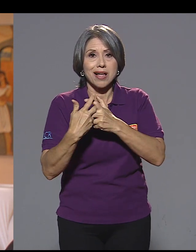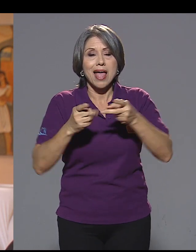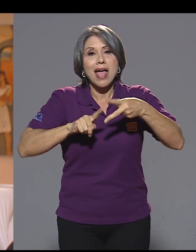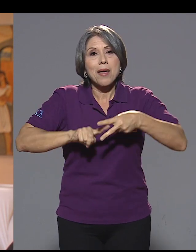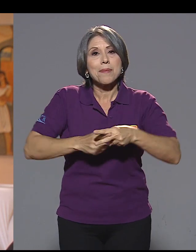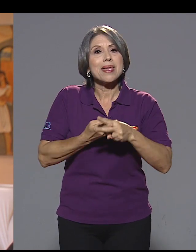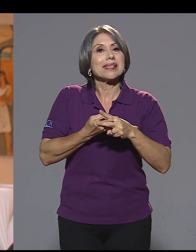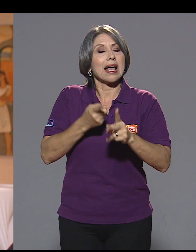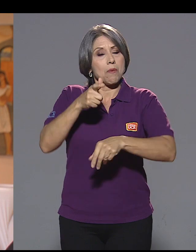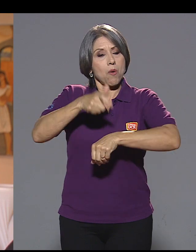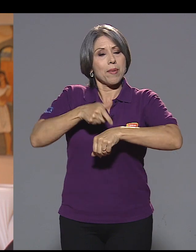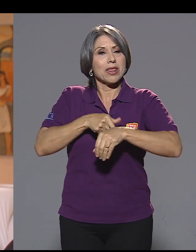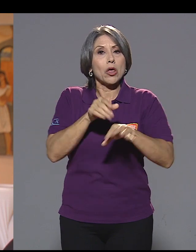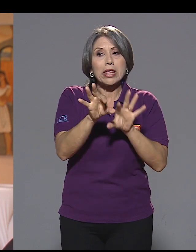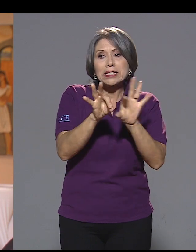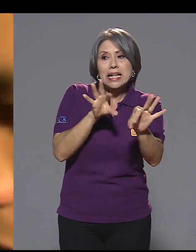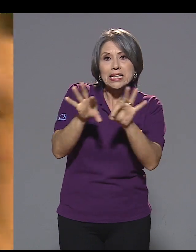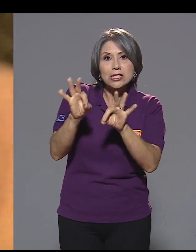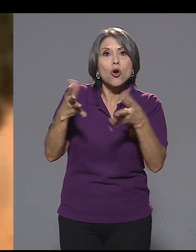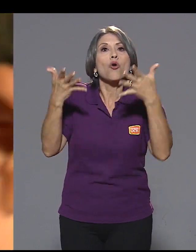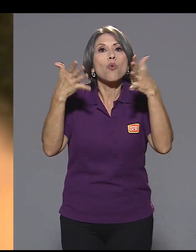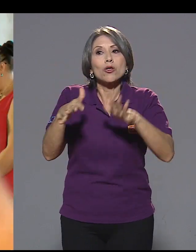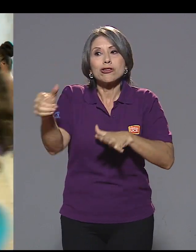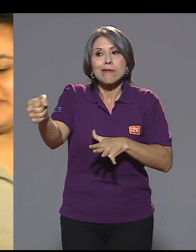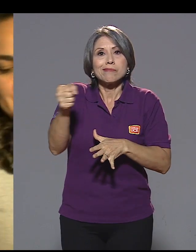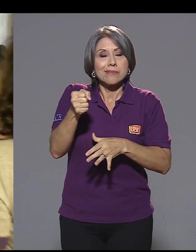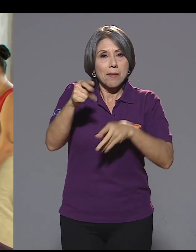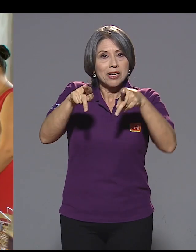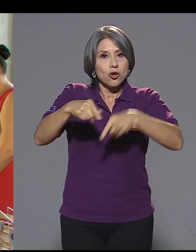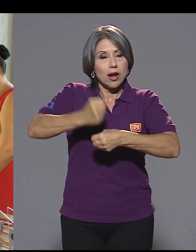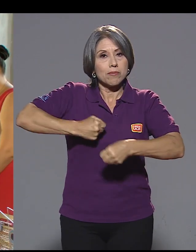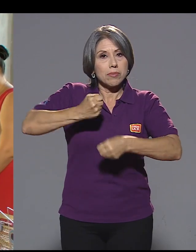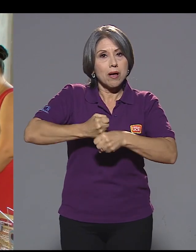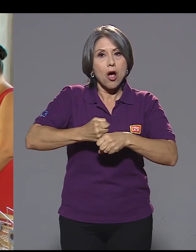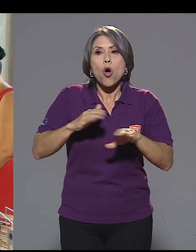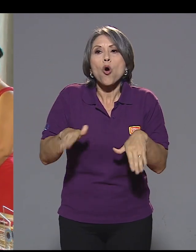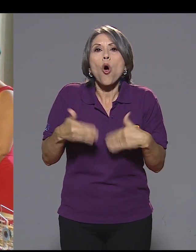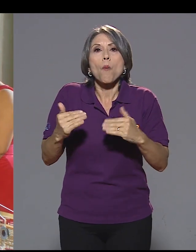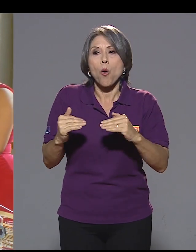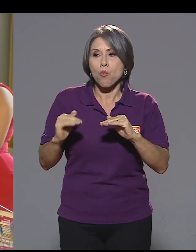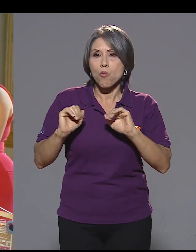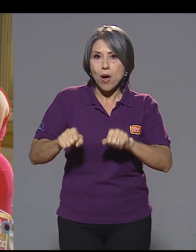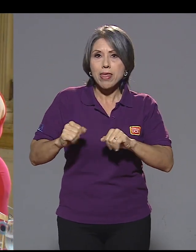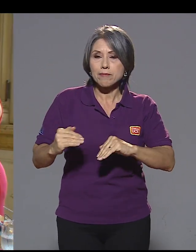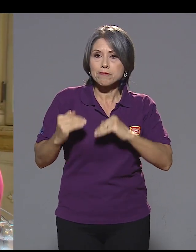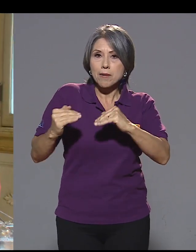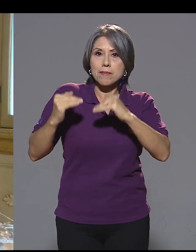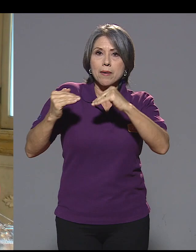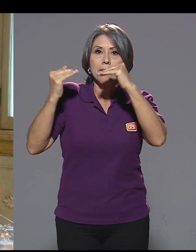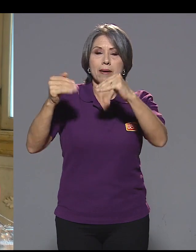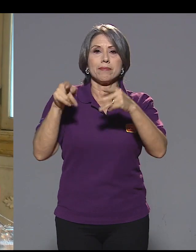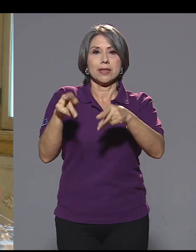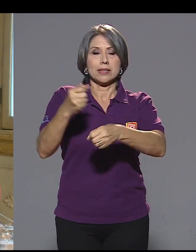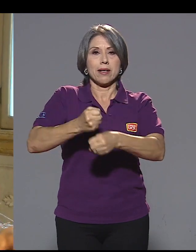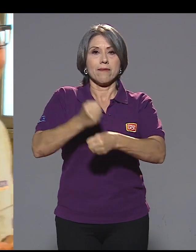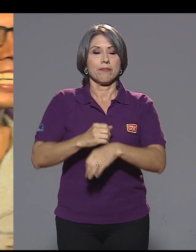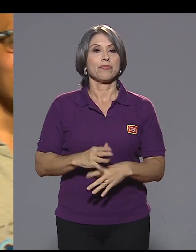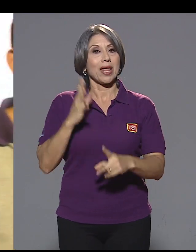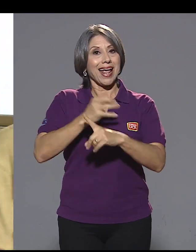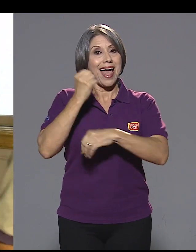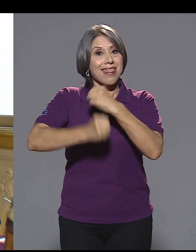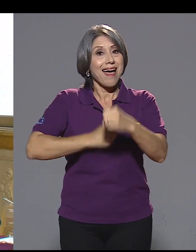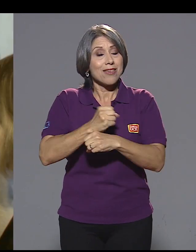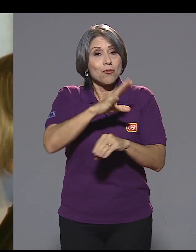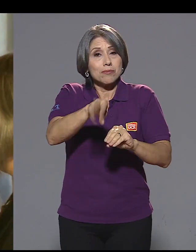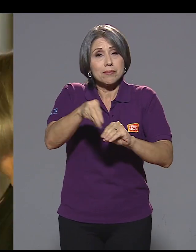el proceso de selección, la persona ya en el puesto de trabajo y cómo promoverlas en esos puestos de trabajo. Cada